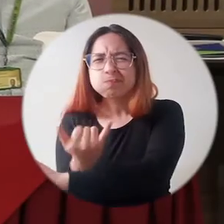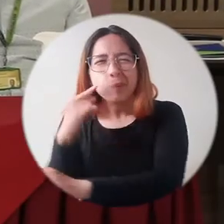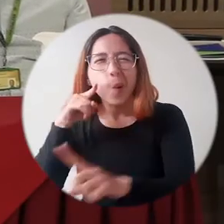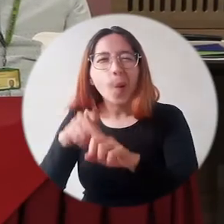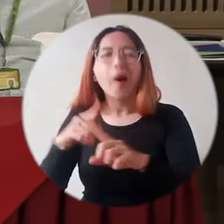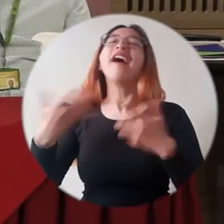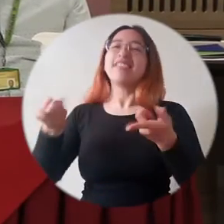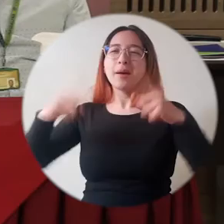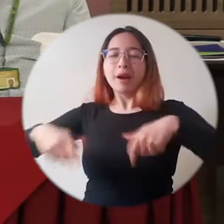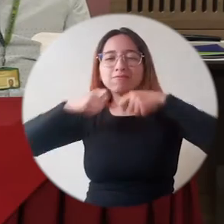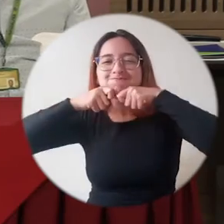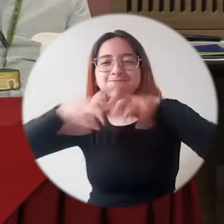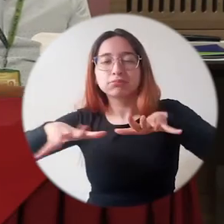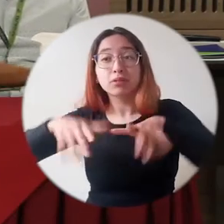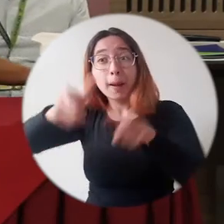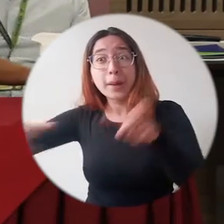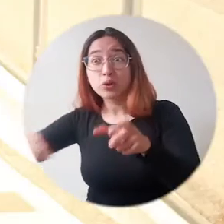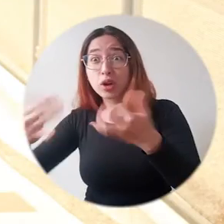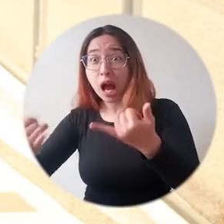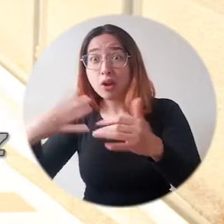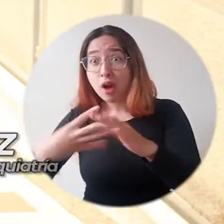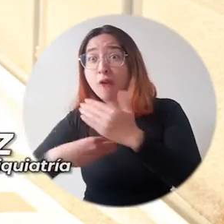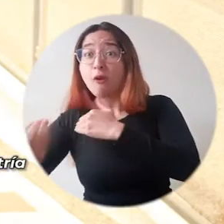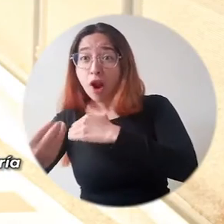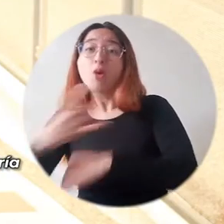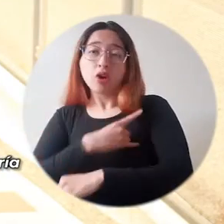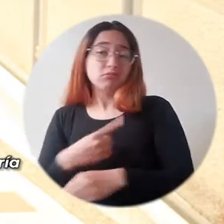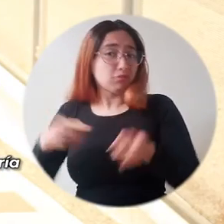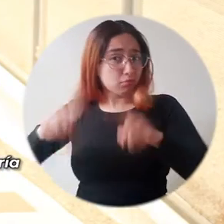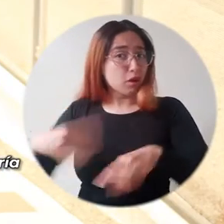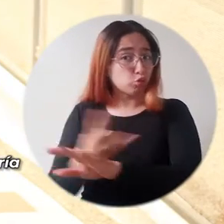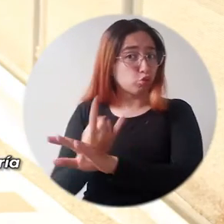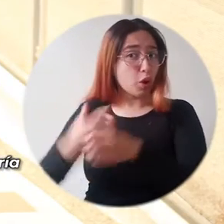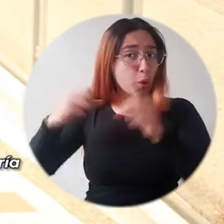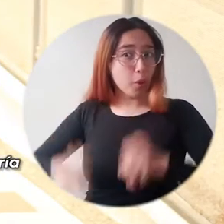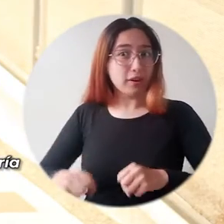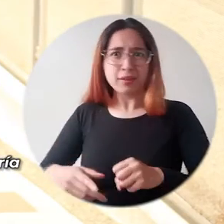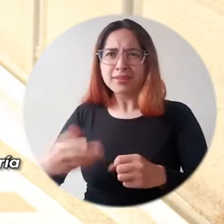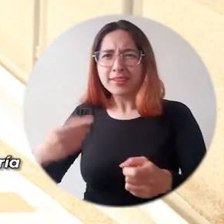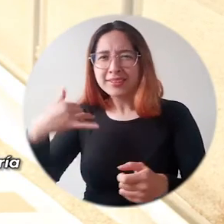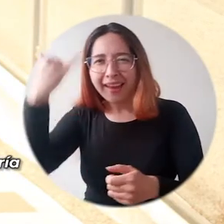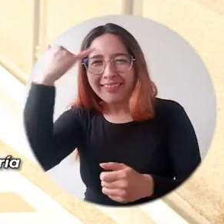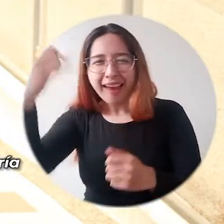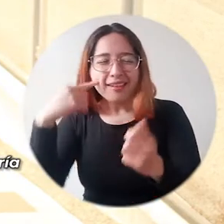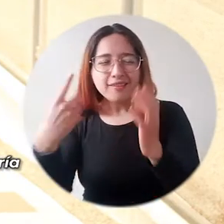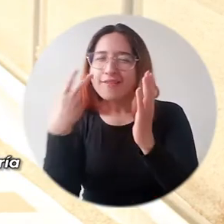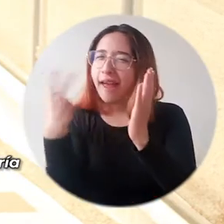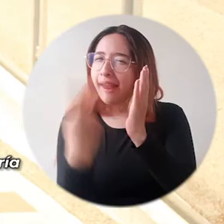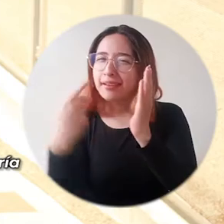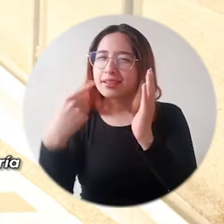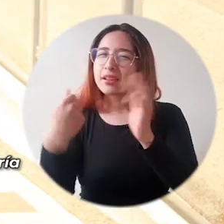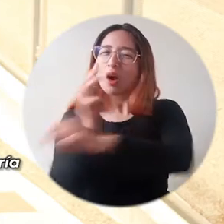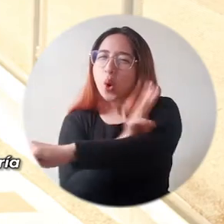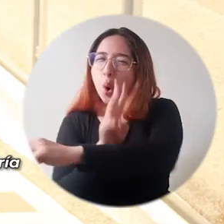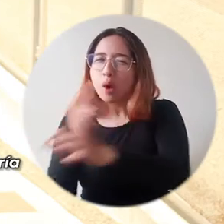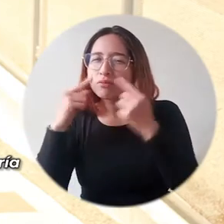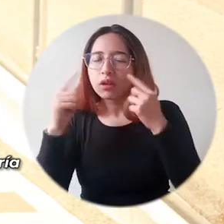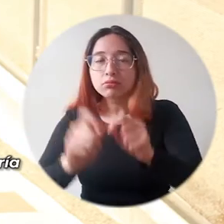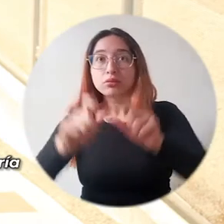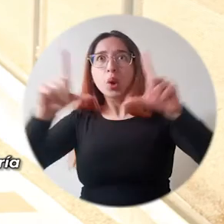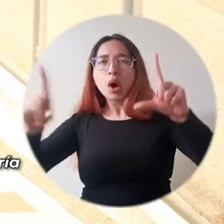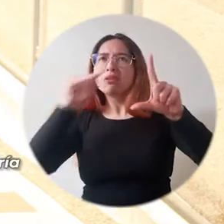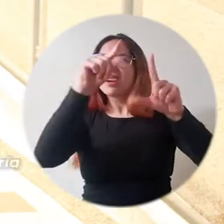pudiese llegar a más personas por la forma como se construyeron los contenidos pueden estar dirigida